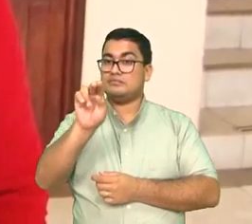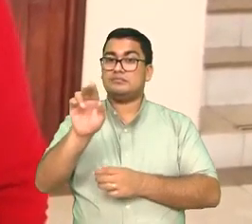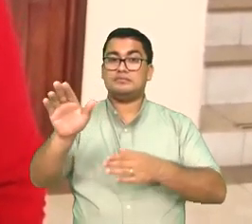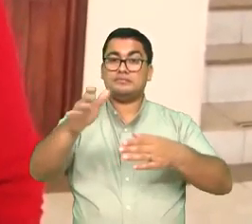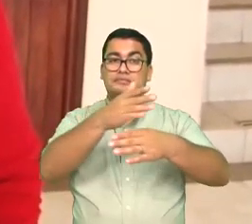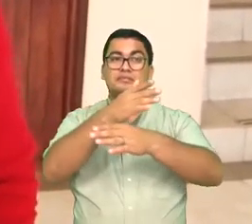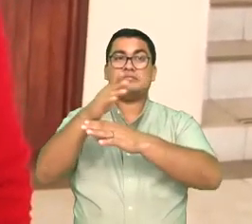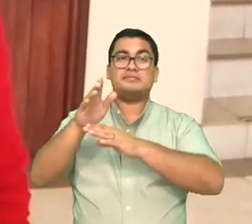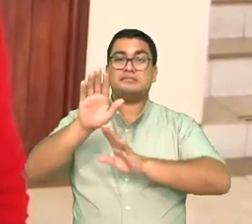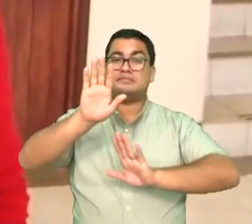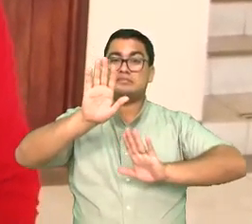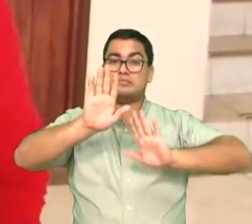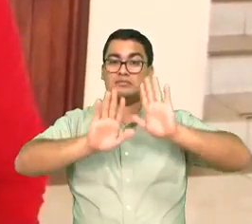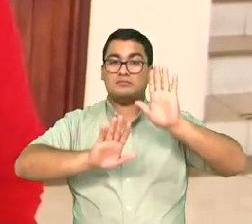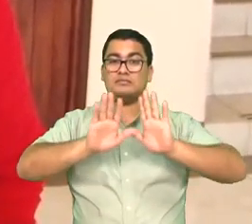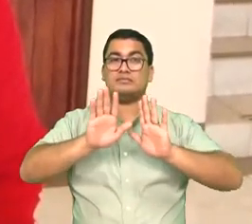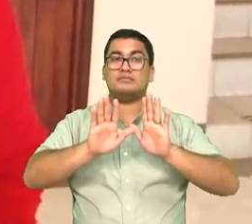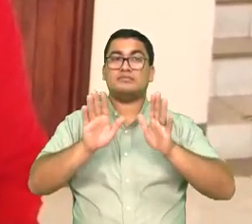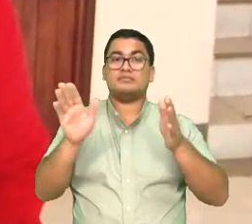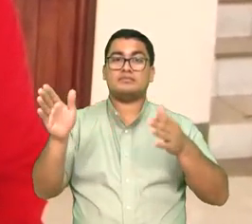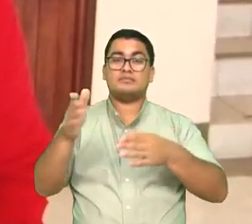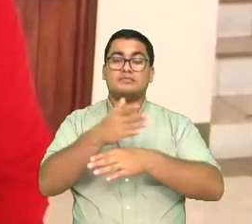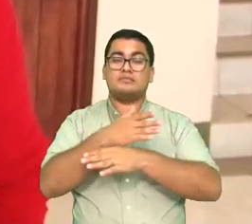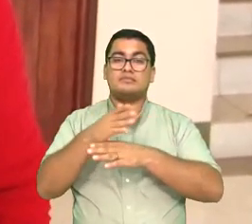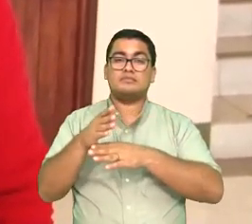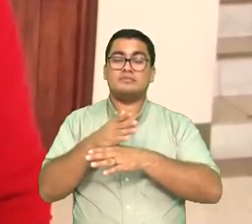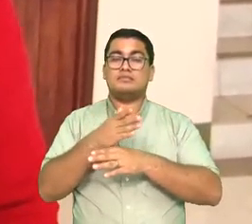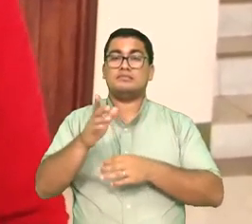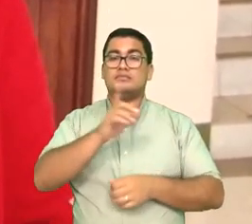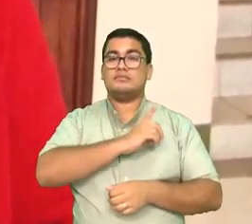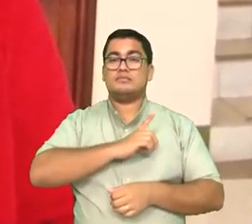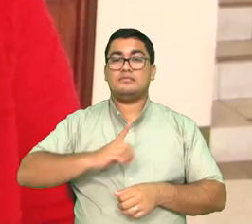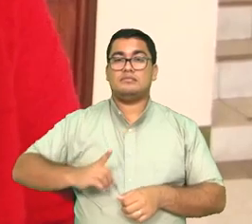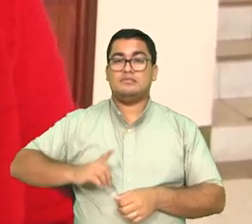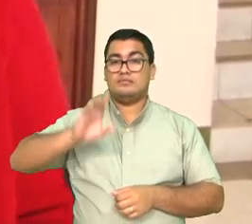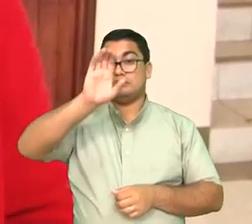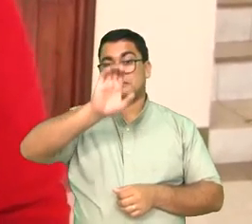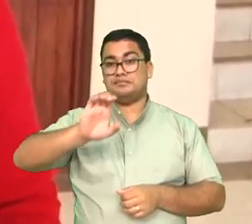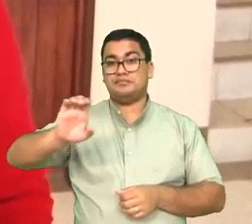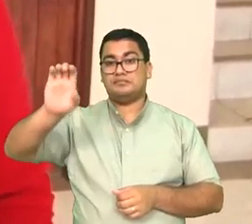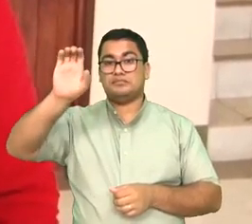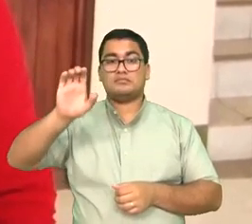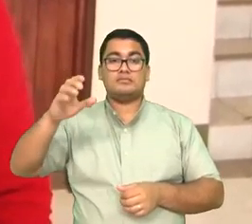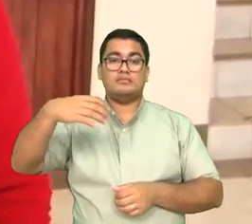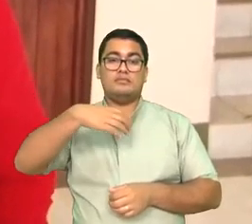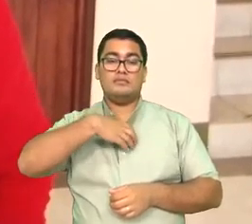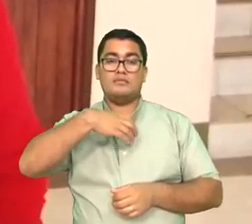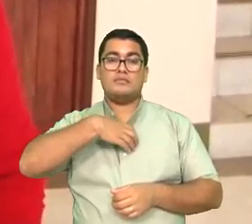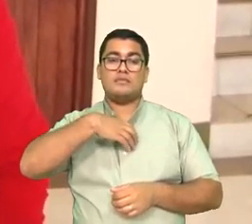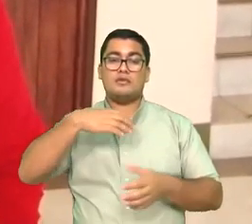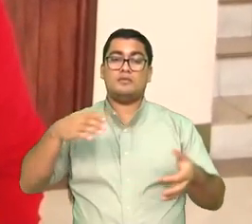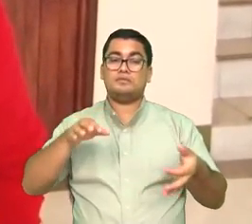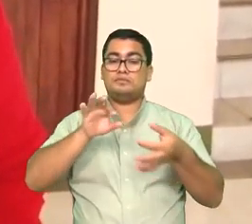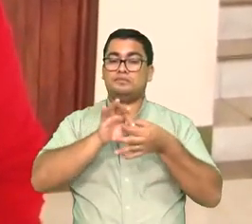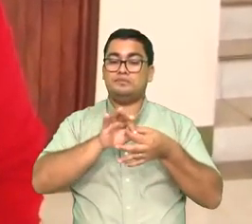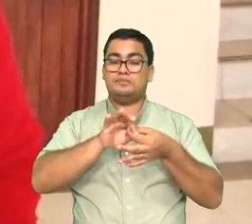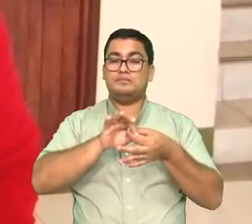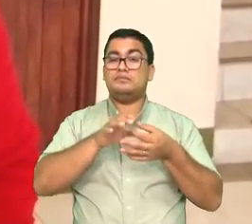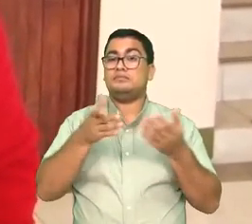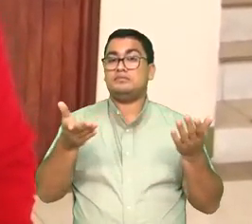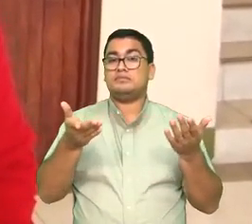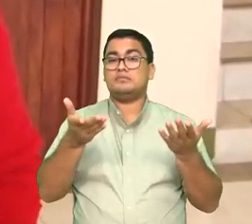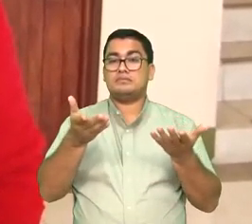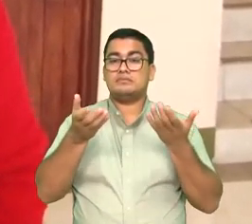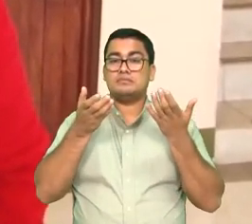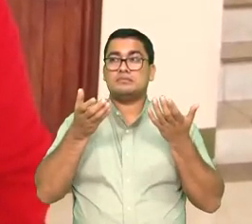participantes y los diputados de la Unión Europea que pertenecen al espacio de Eurolat. Estamos tratando